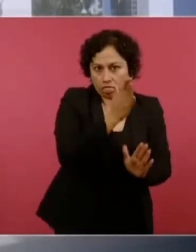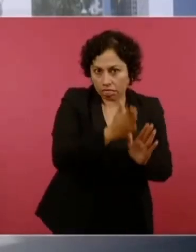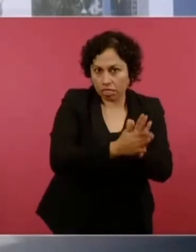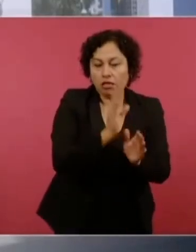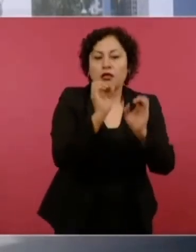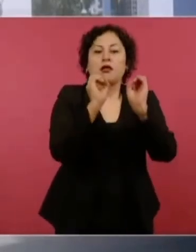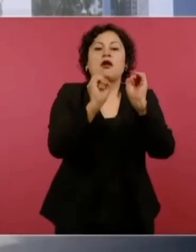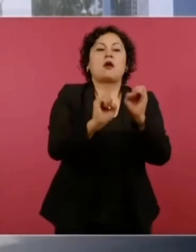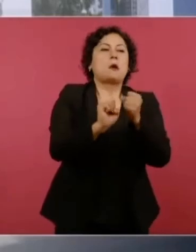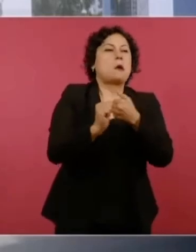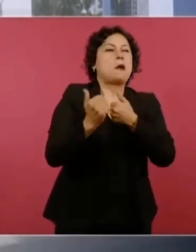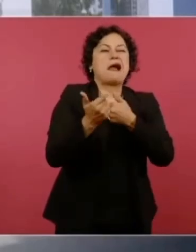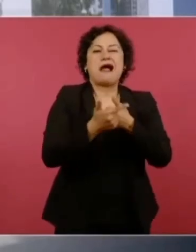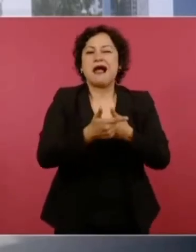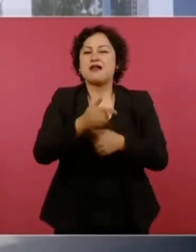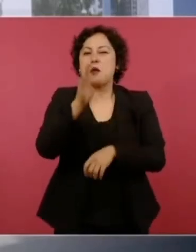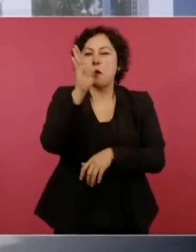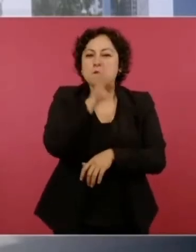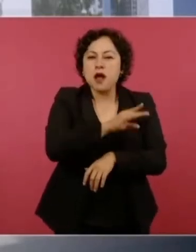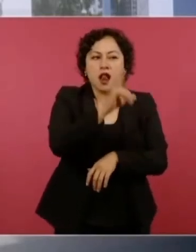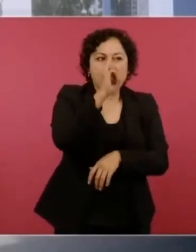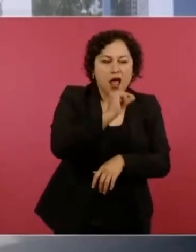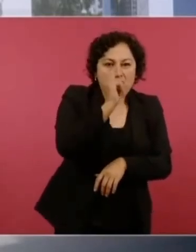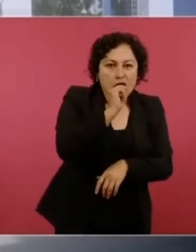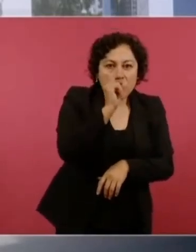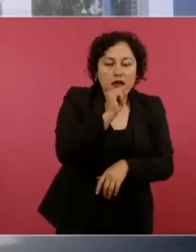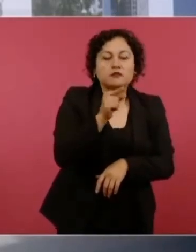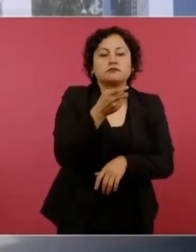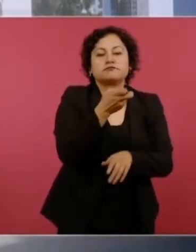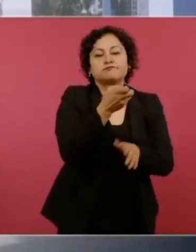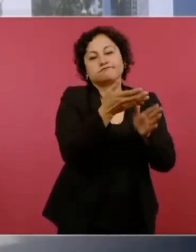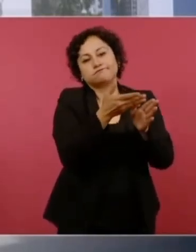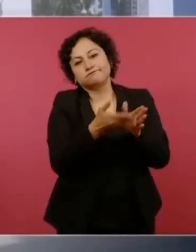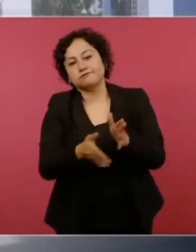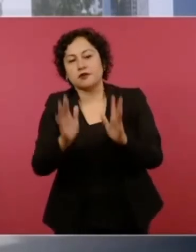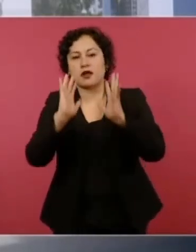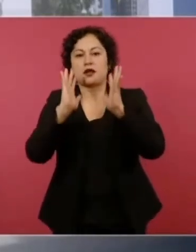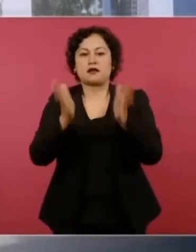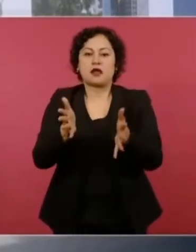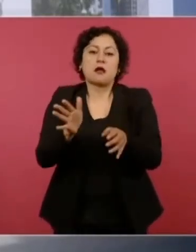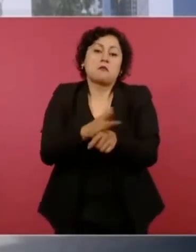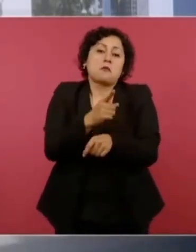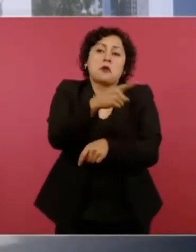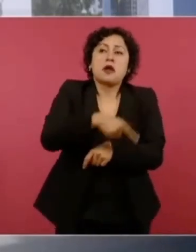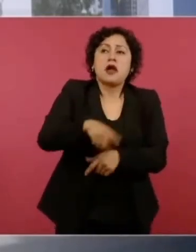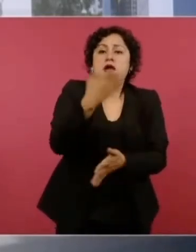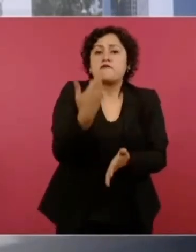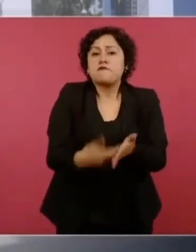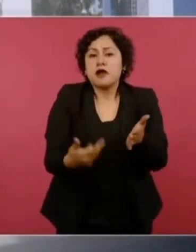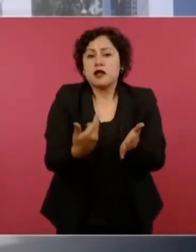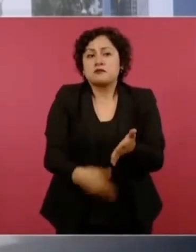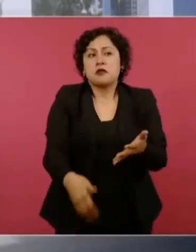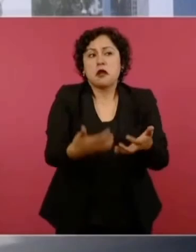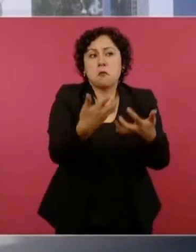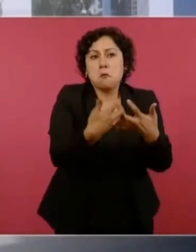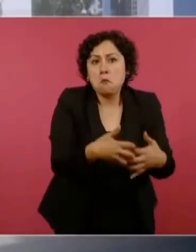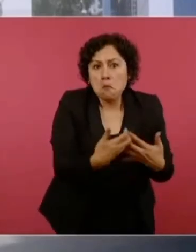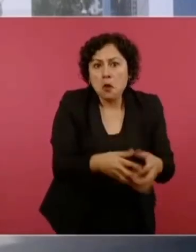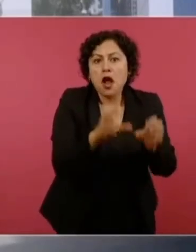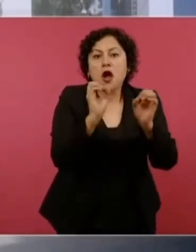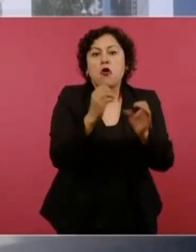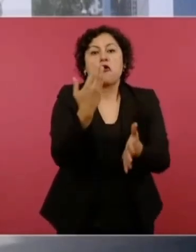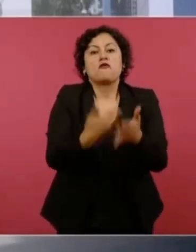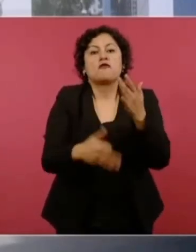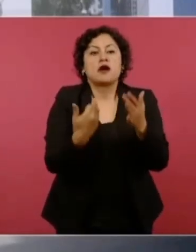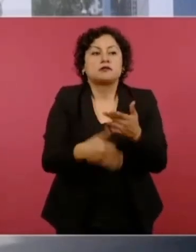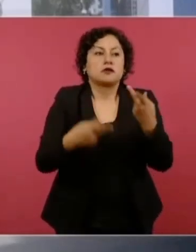alguna situación que no permitía su puesta en operación, por falta de equipamiento, por falta de plantilla de personal. Además, hay